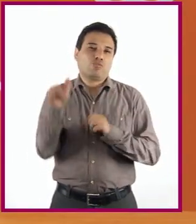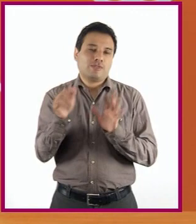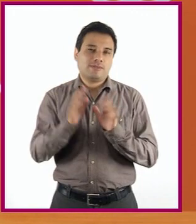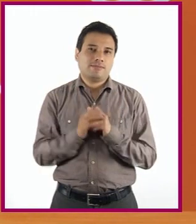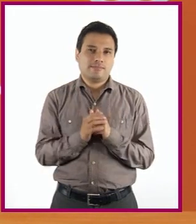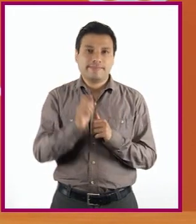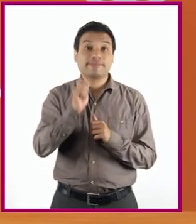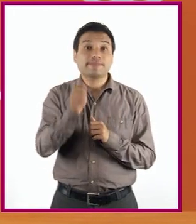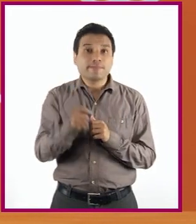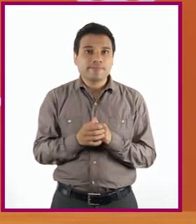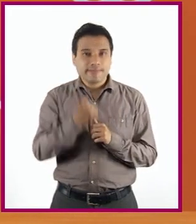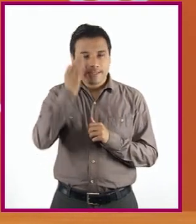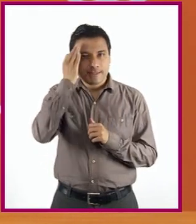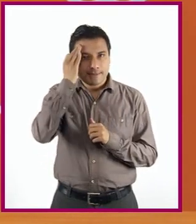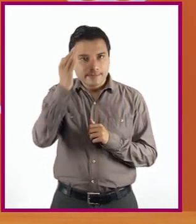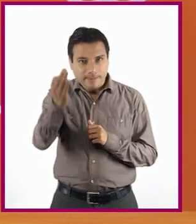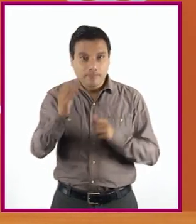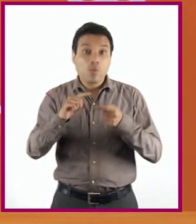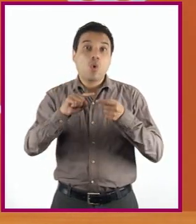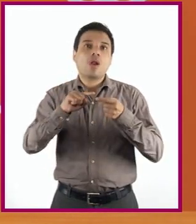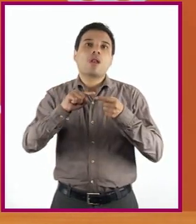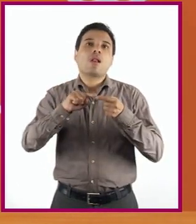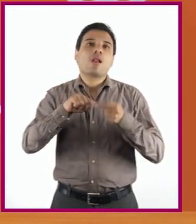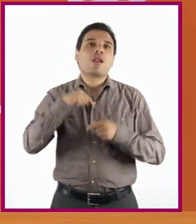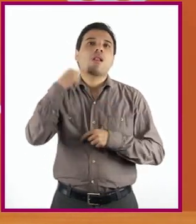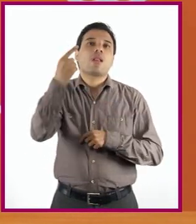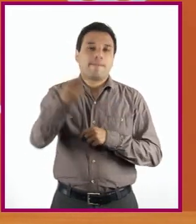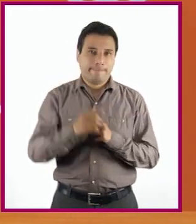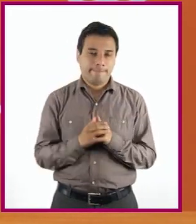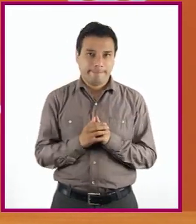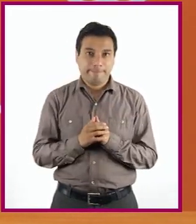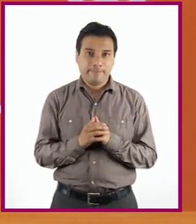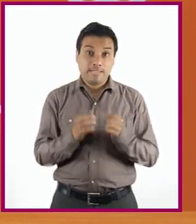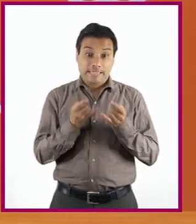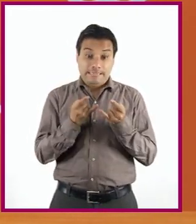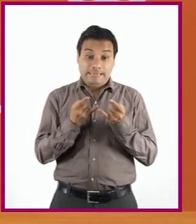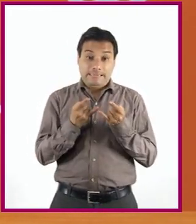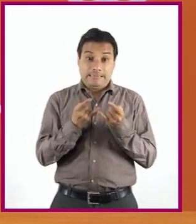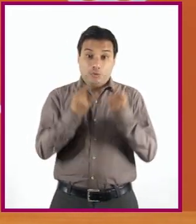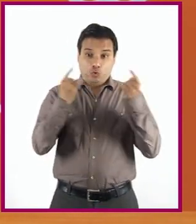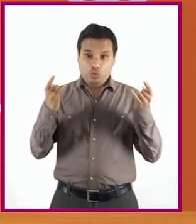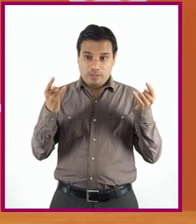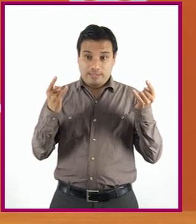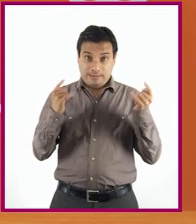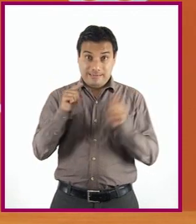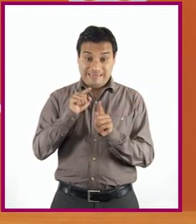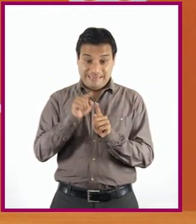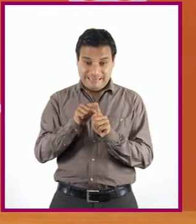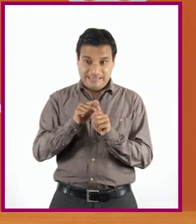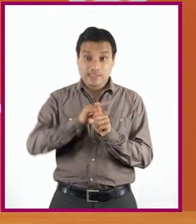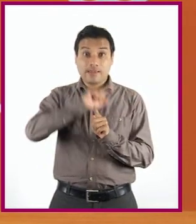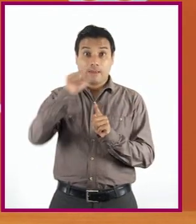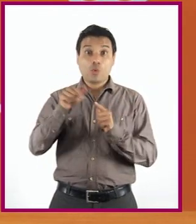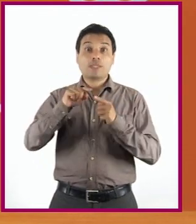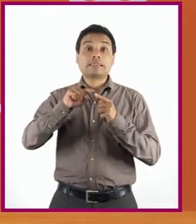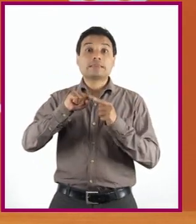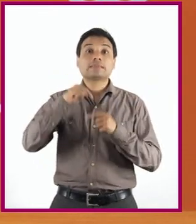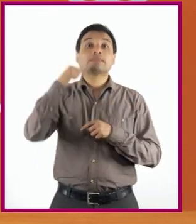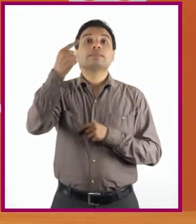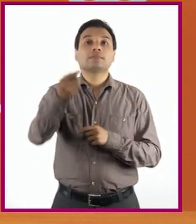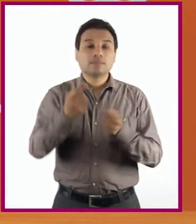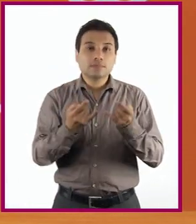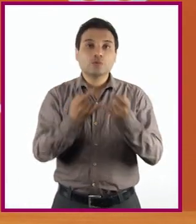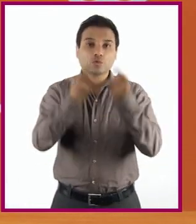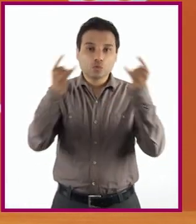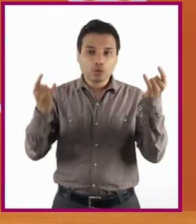un salto en el tiempo de la narración, pues describe un suceso que ocurrirá posteriormente al hecho que se narra.